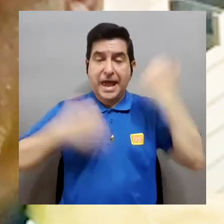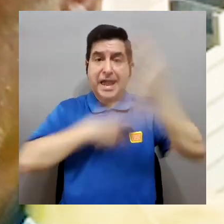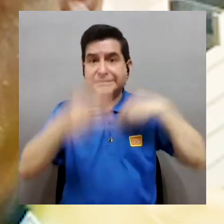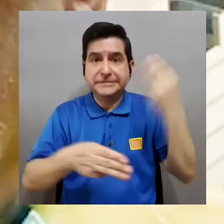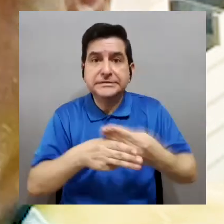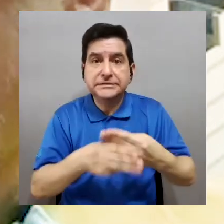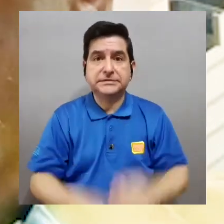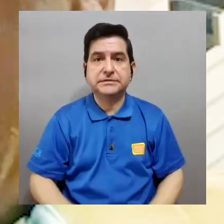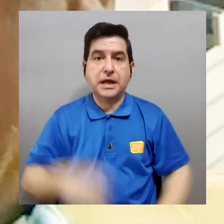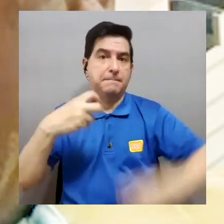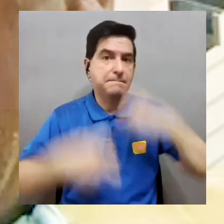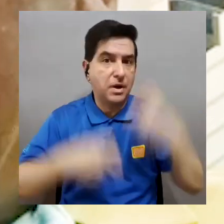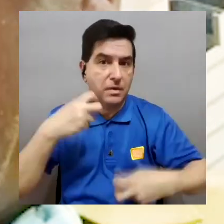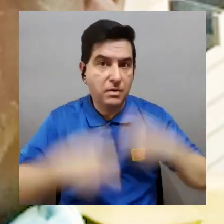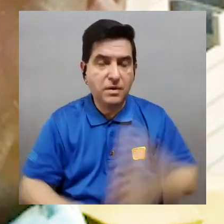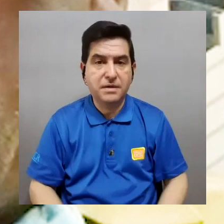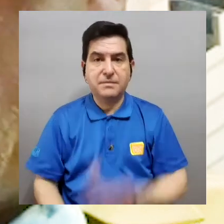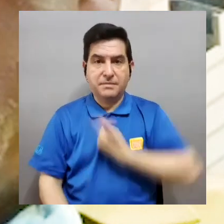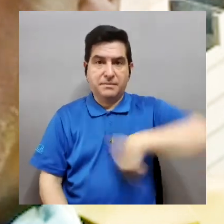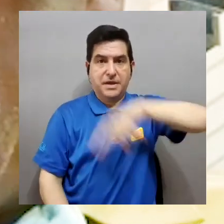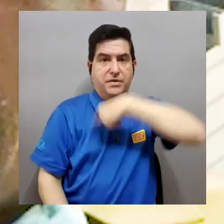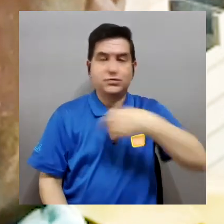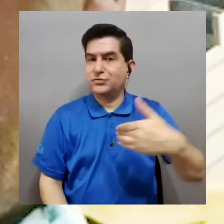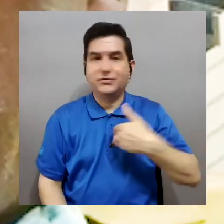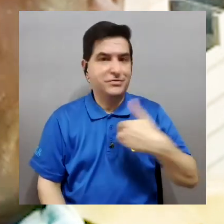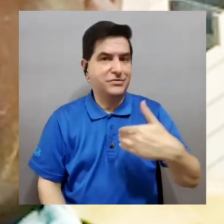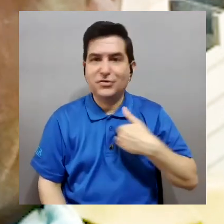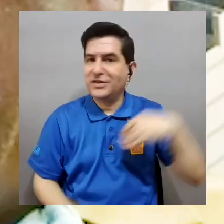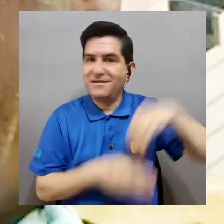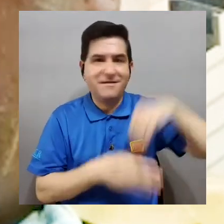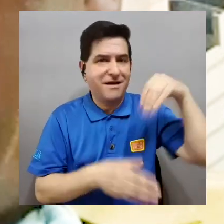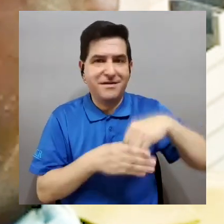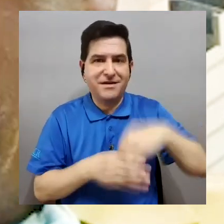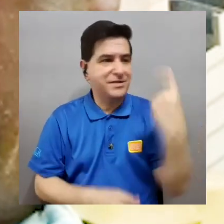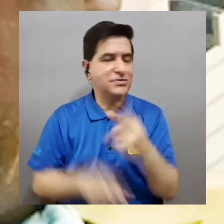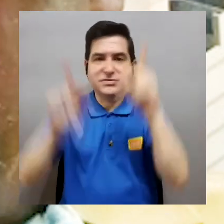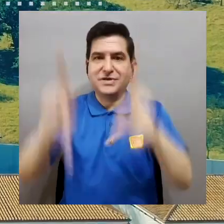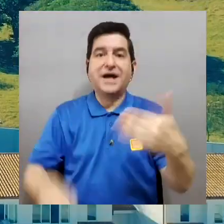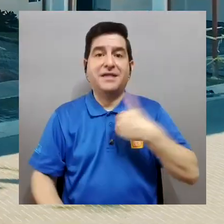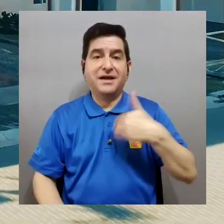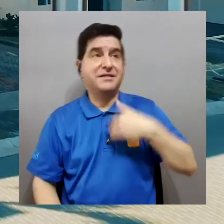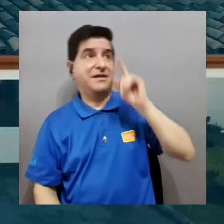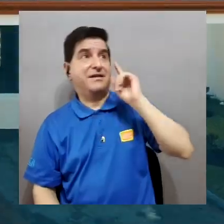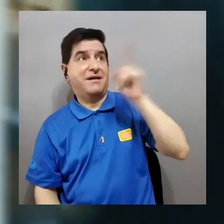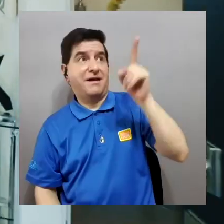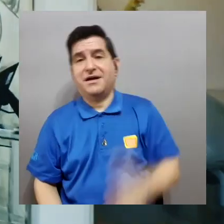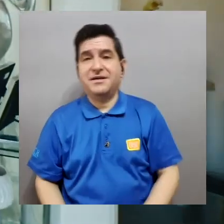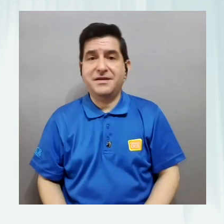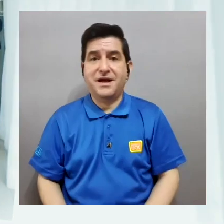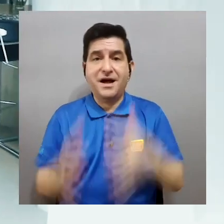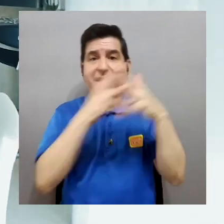mundo. El problema es que nosotros no tenemos los ingresos per cápita que tienen, por ejemplo,